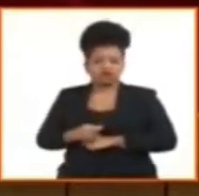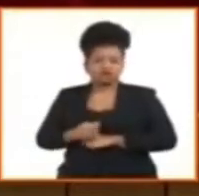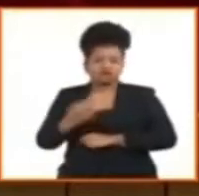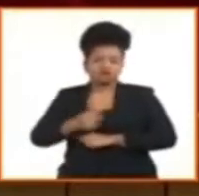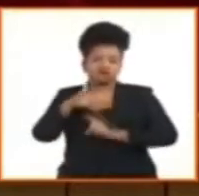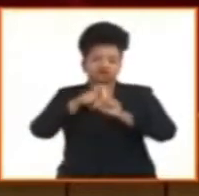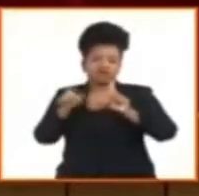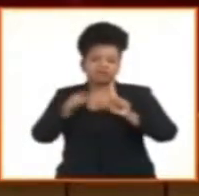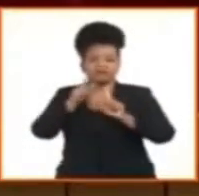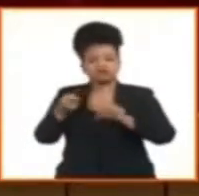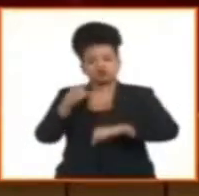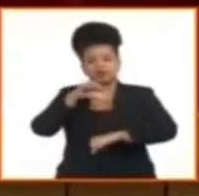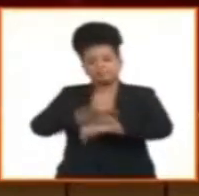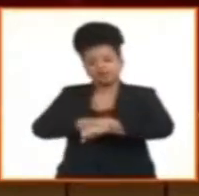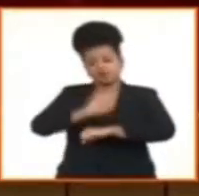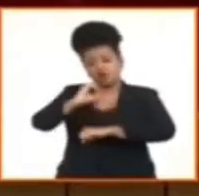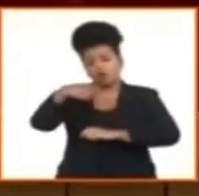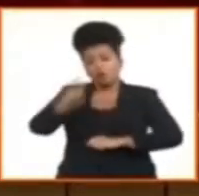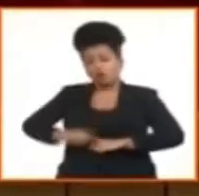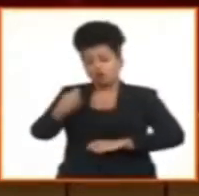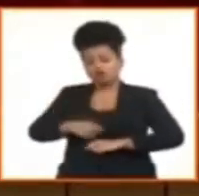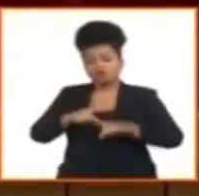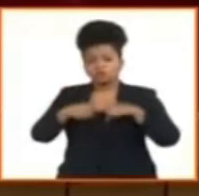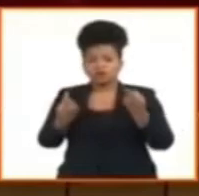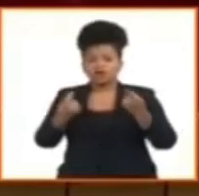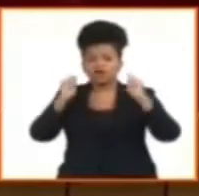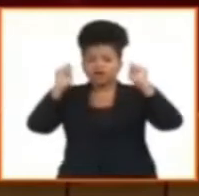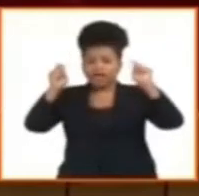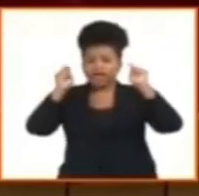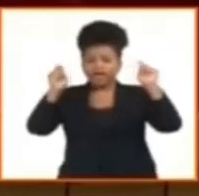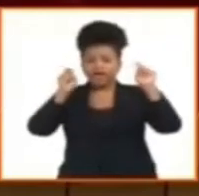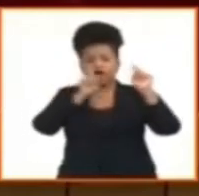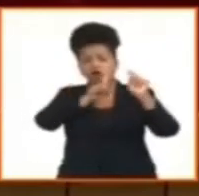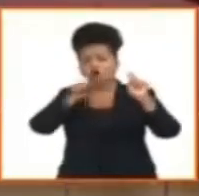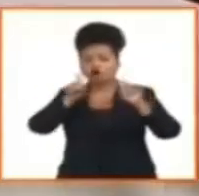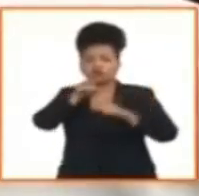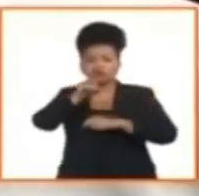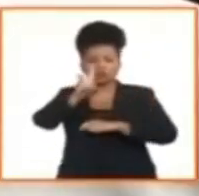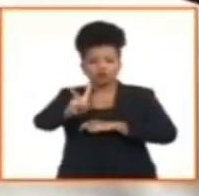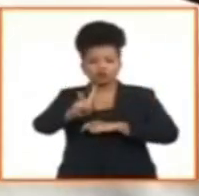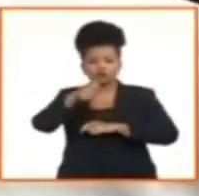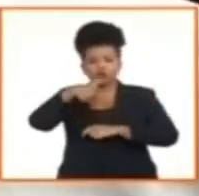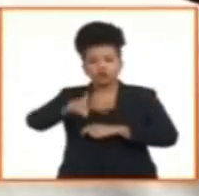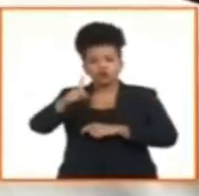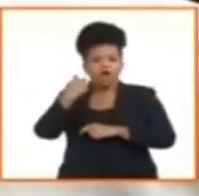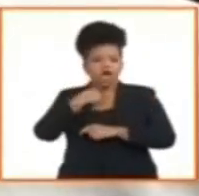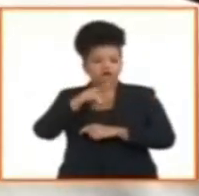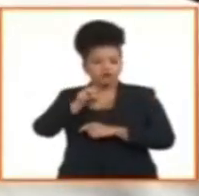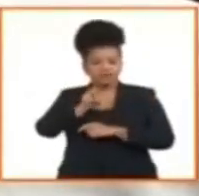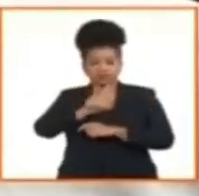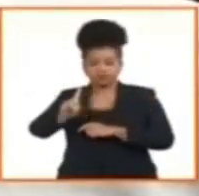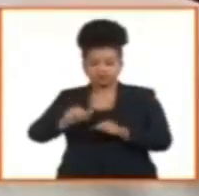por su participación en los disturbios del 11 y el 12 de julio de 2021. Nuestro sistema